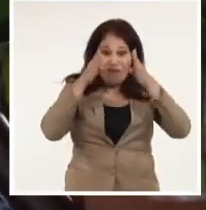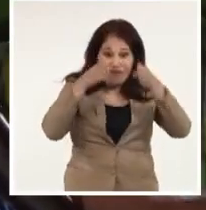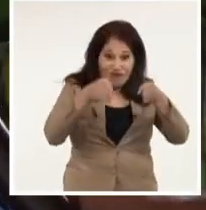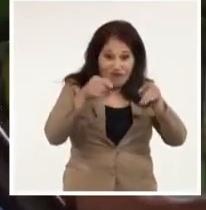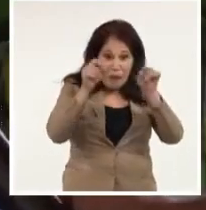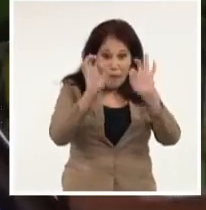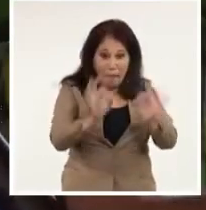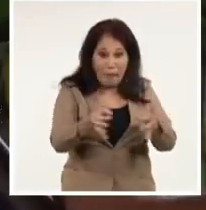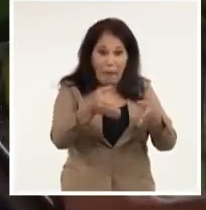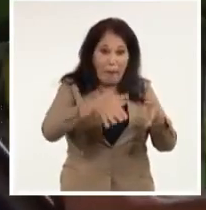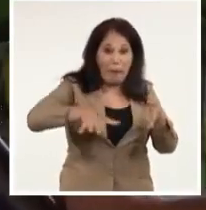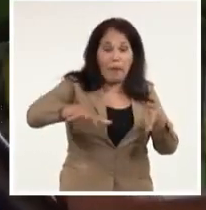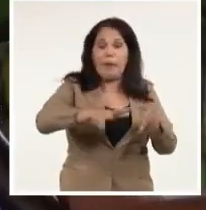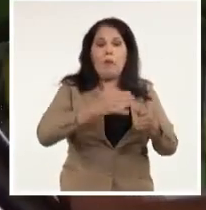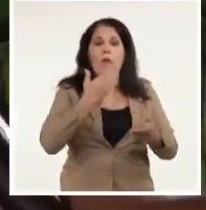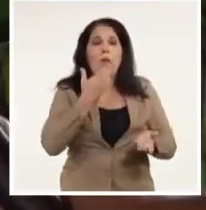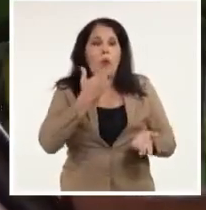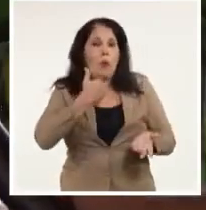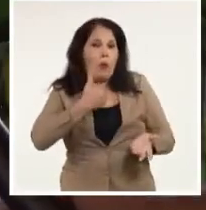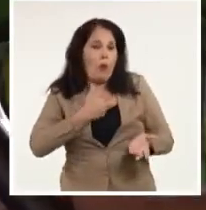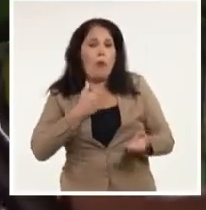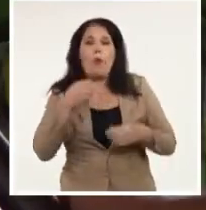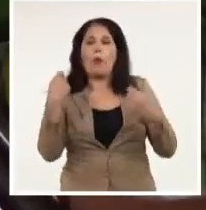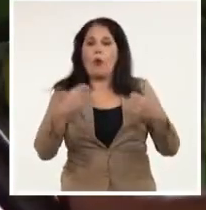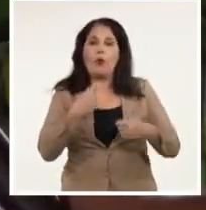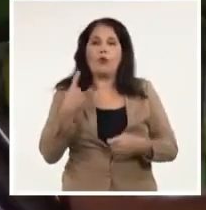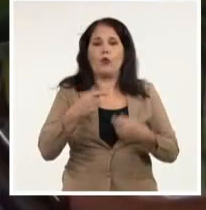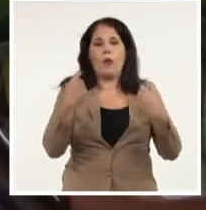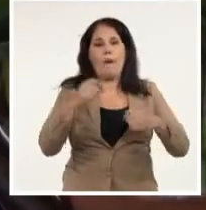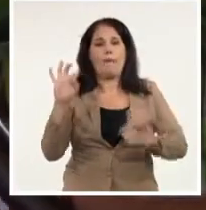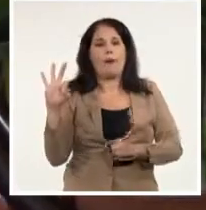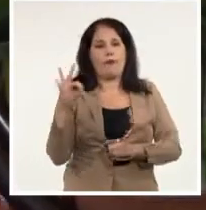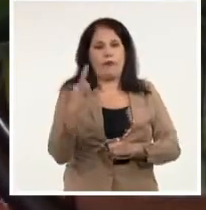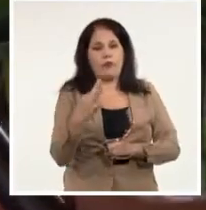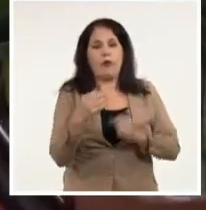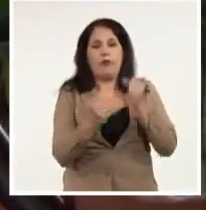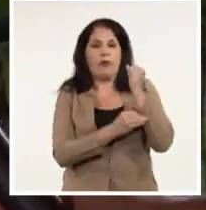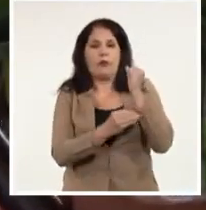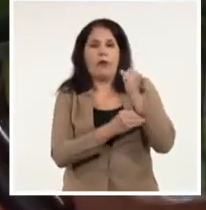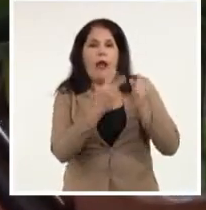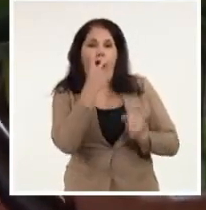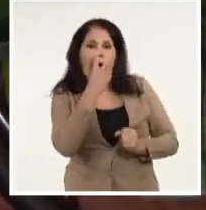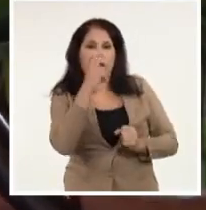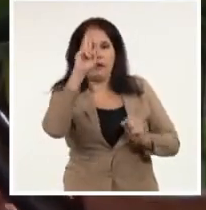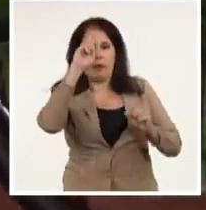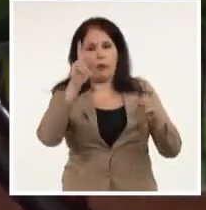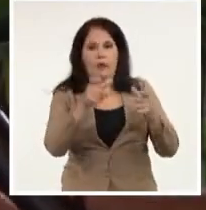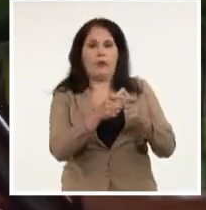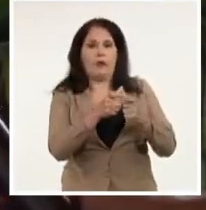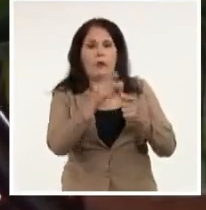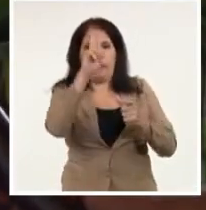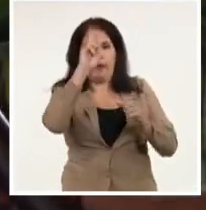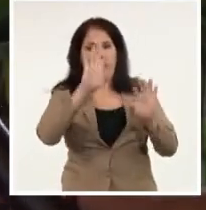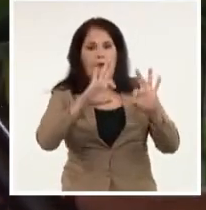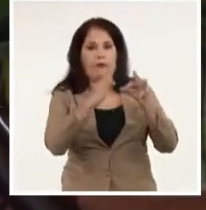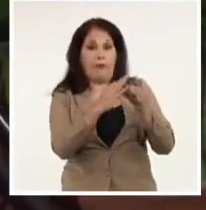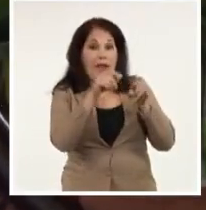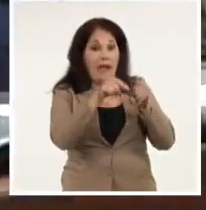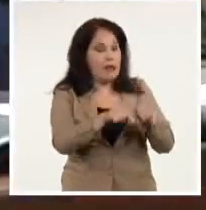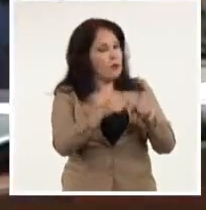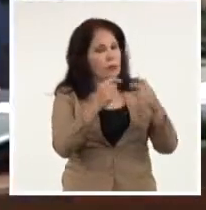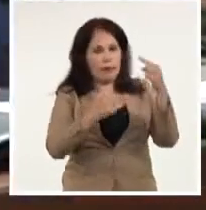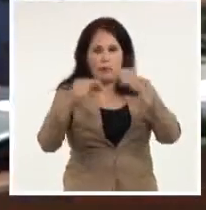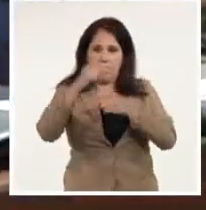más ciencia, a cómo mejorar, perfeccionar y fortalecer la atención primaria de salud como columna vertebral del